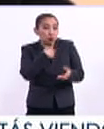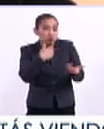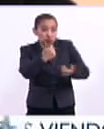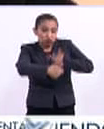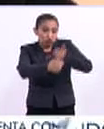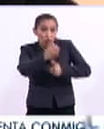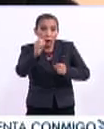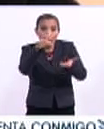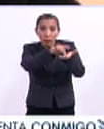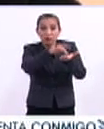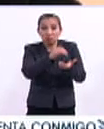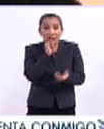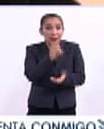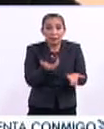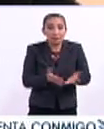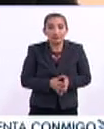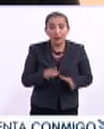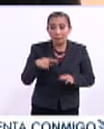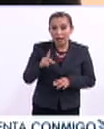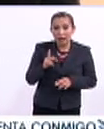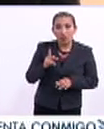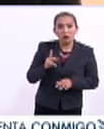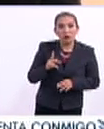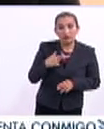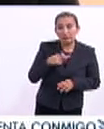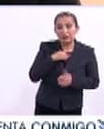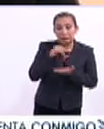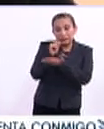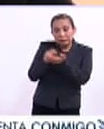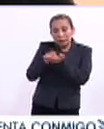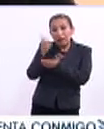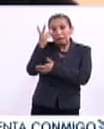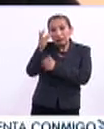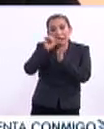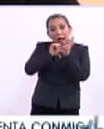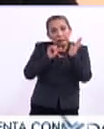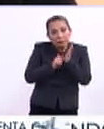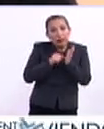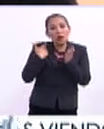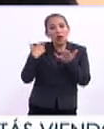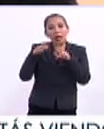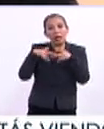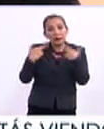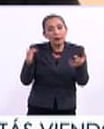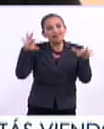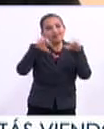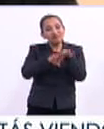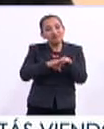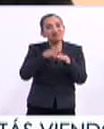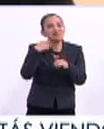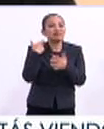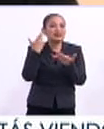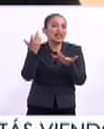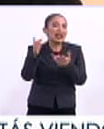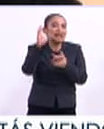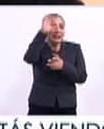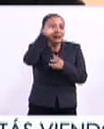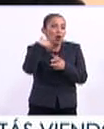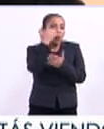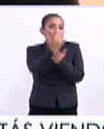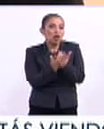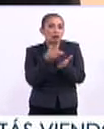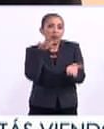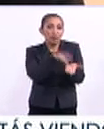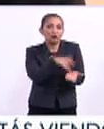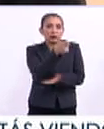tus estímulos, ¿no? Así es. Y en cambio tienes que publicar 3 artículos en revistas indexadas anuales o te bajan el estímulo.